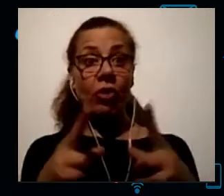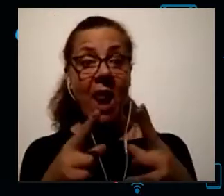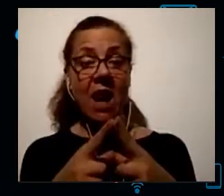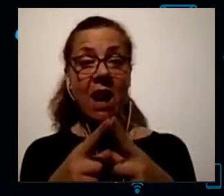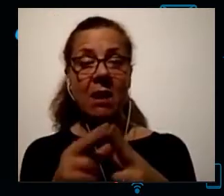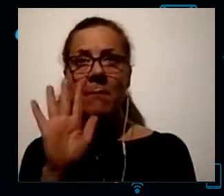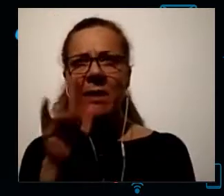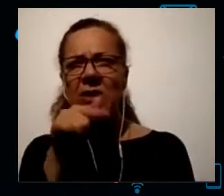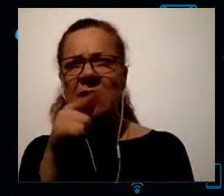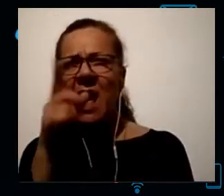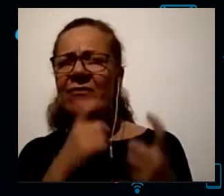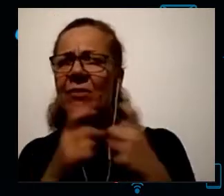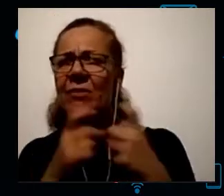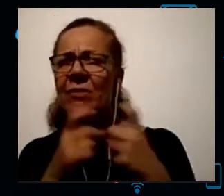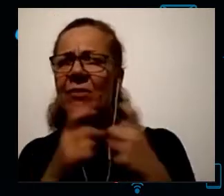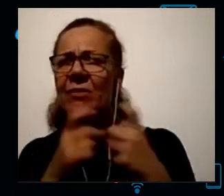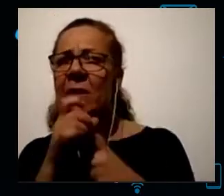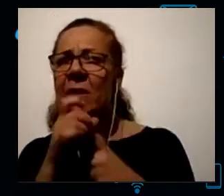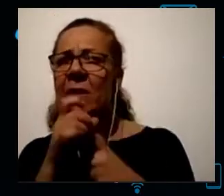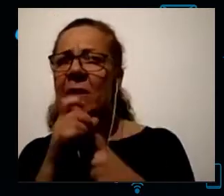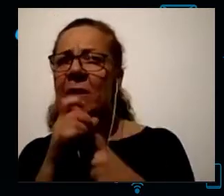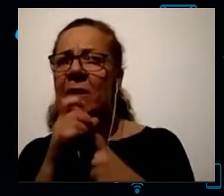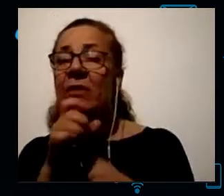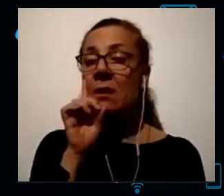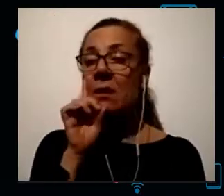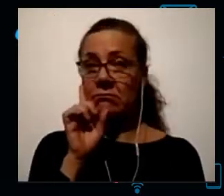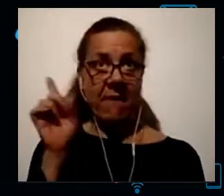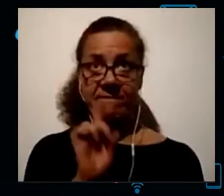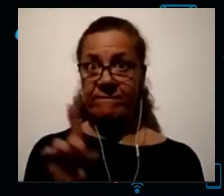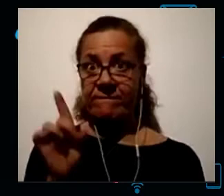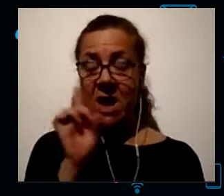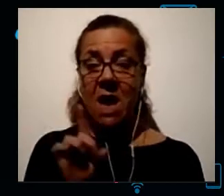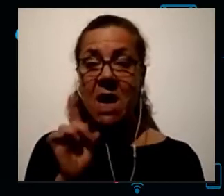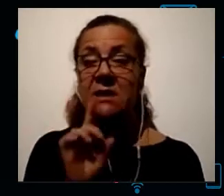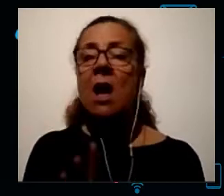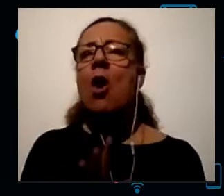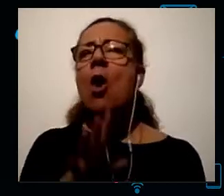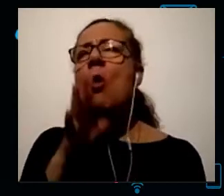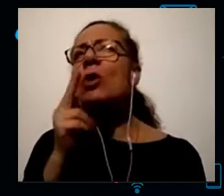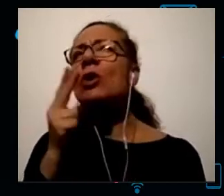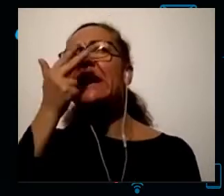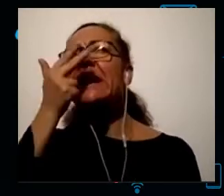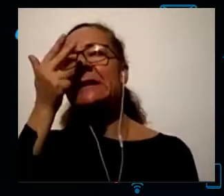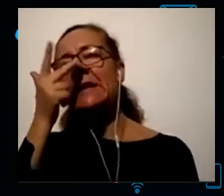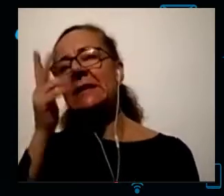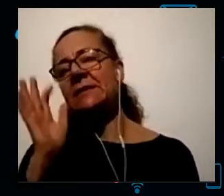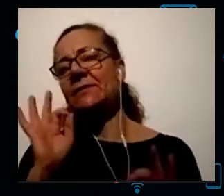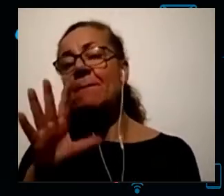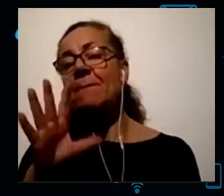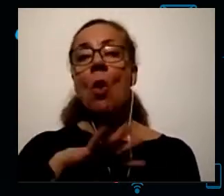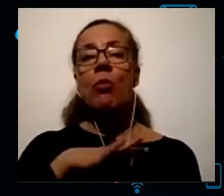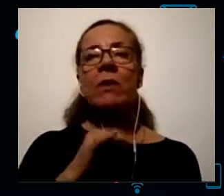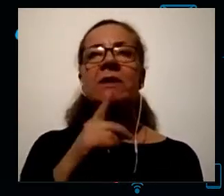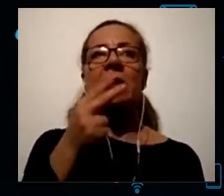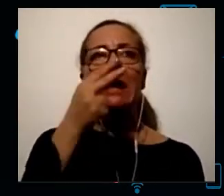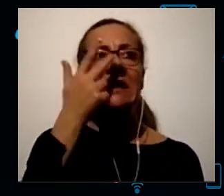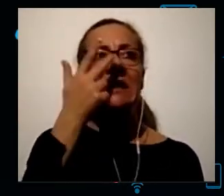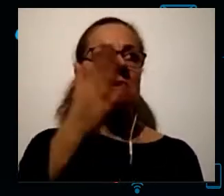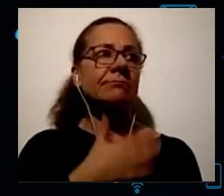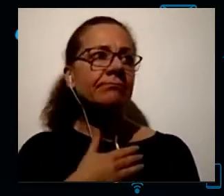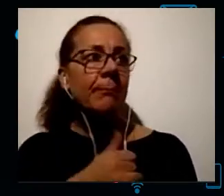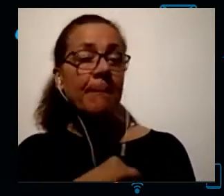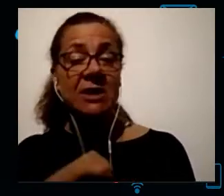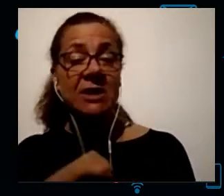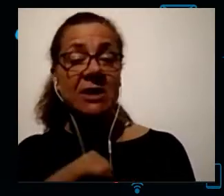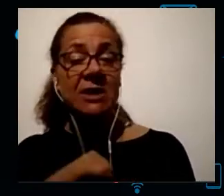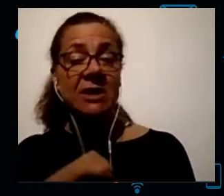información no saben que no sé que está siendo falseada por unos intereses determinados o que pueden ser unos intereses personales no no buenos